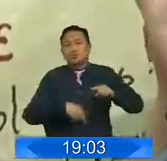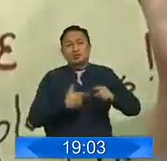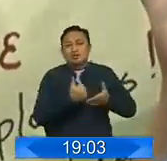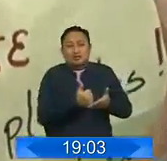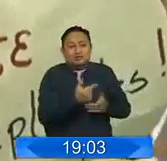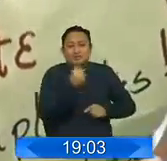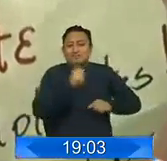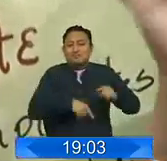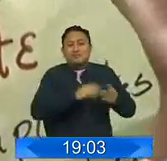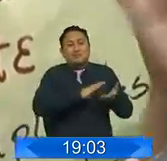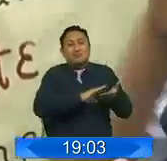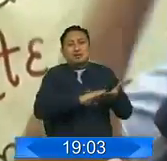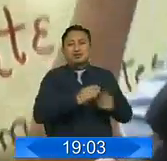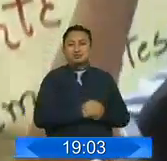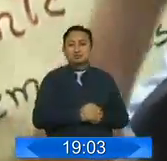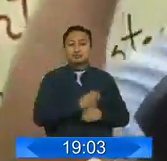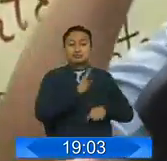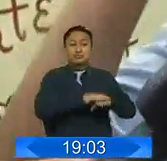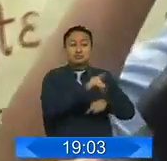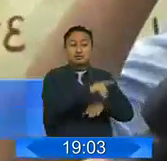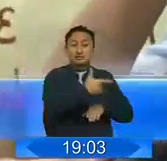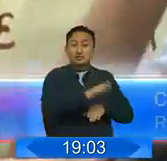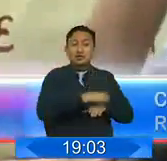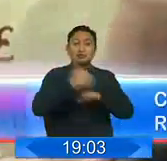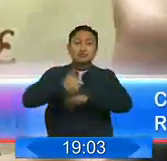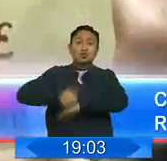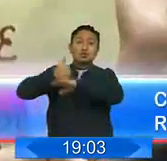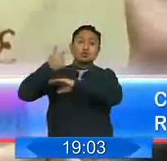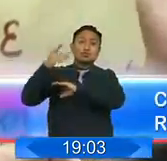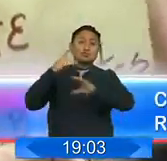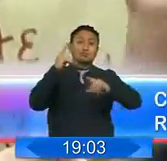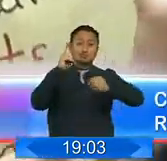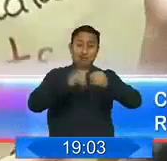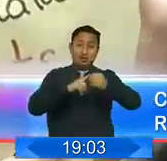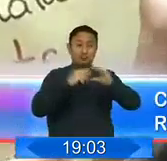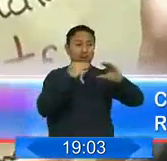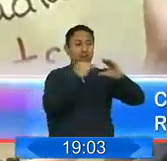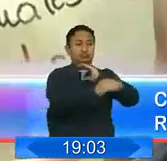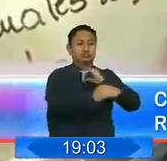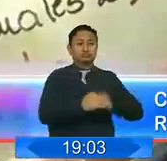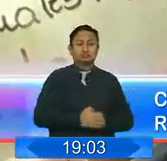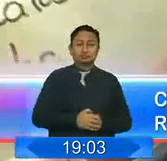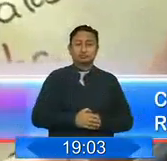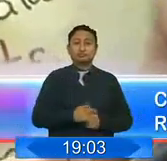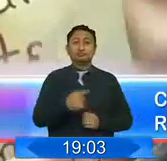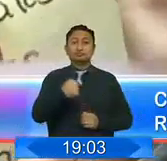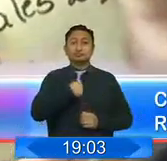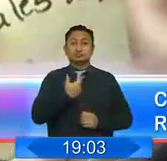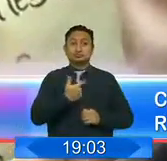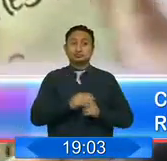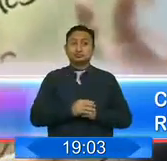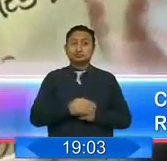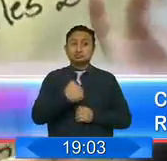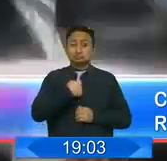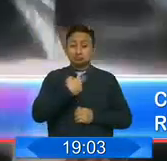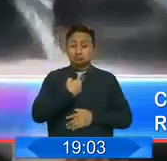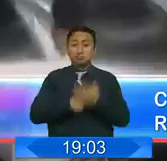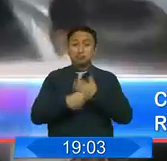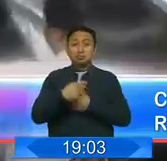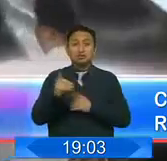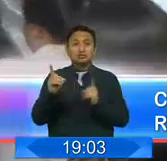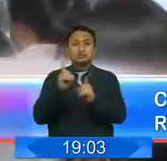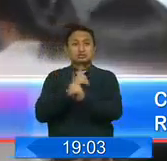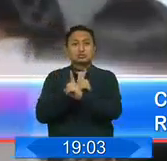podía hacer nada porque esa notificación ya le venía de Quito, según ellos, pero sabiendo que tengo yo una hija con discapacidad.